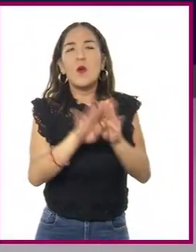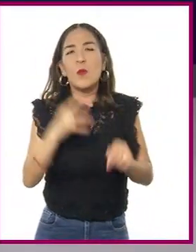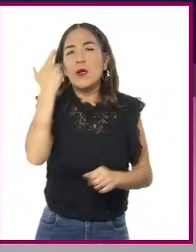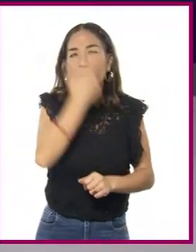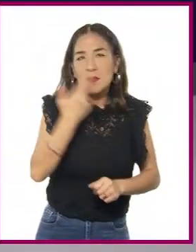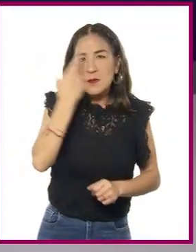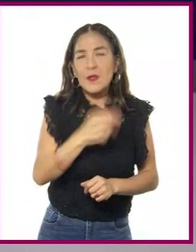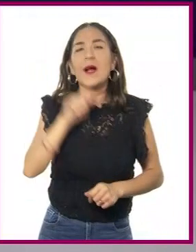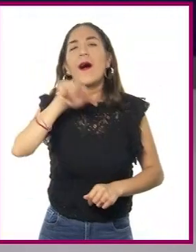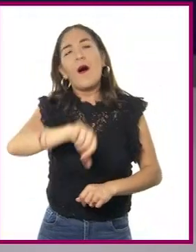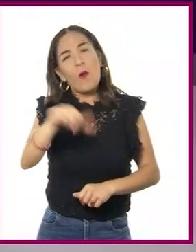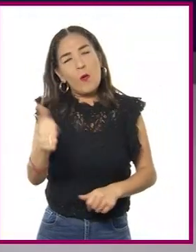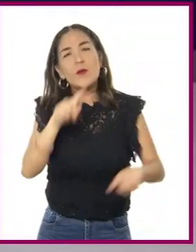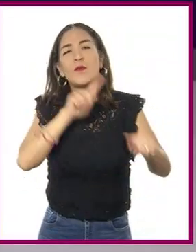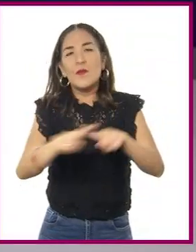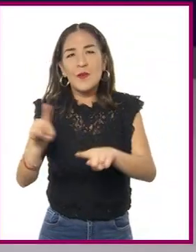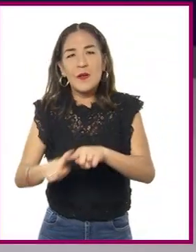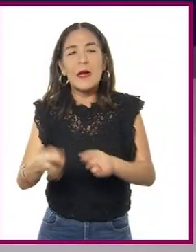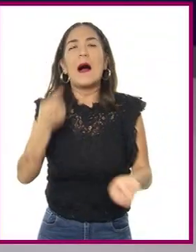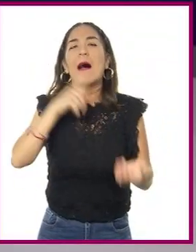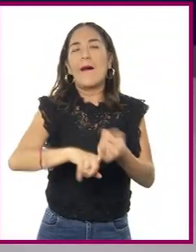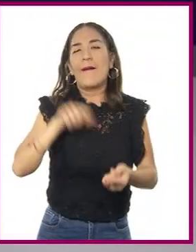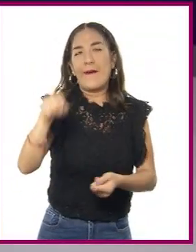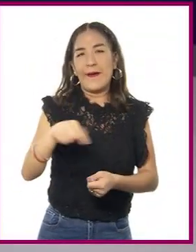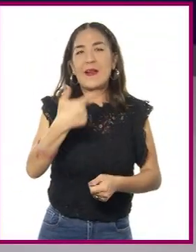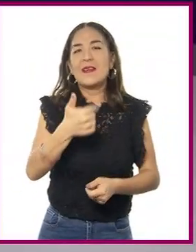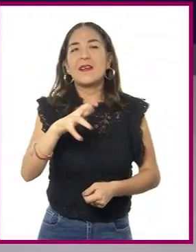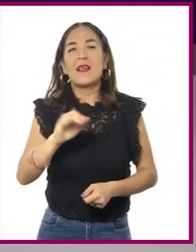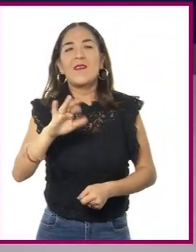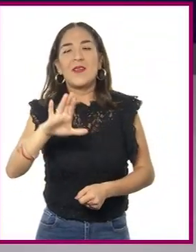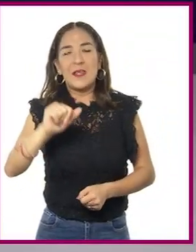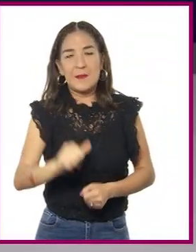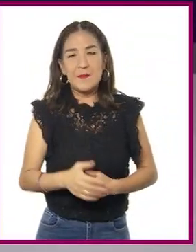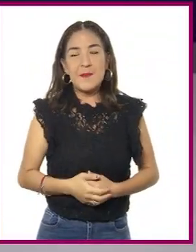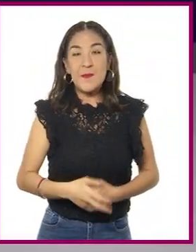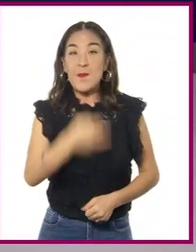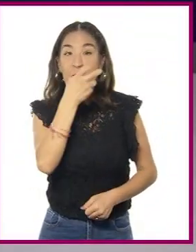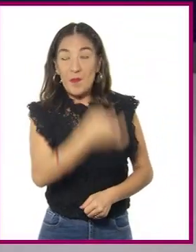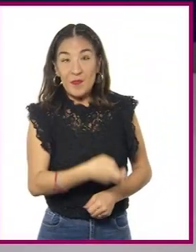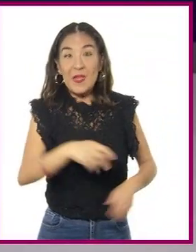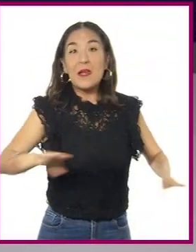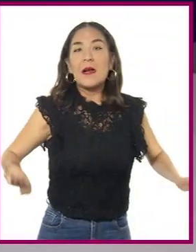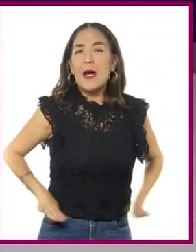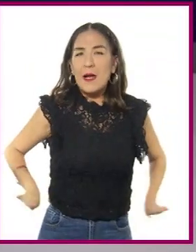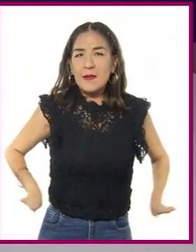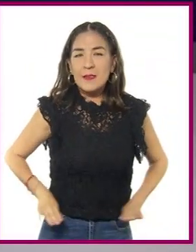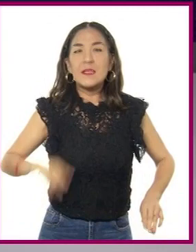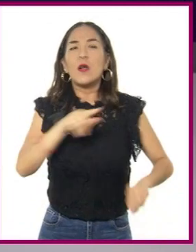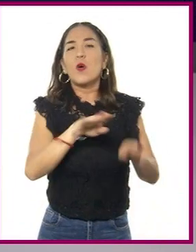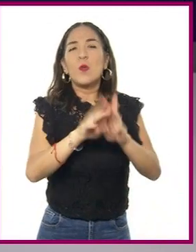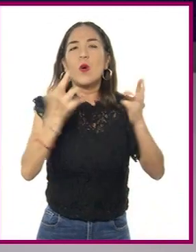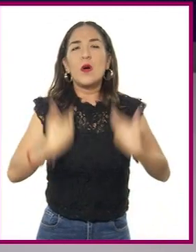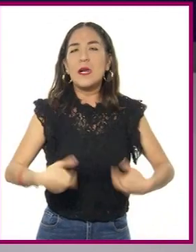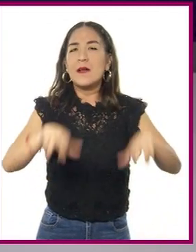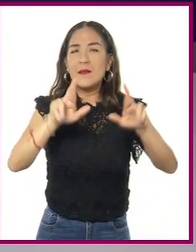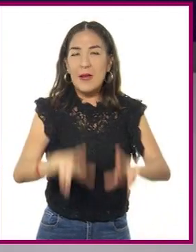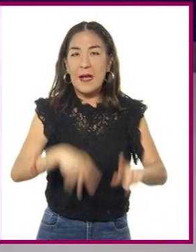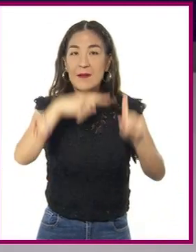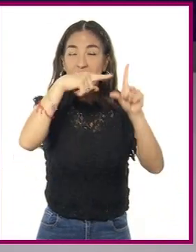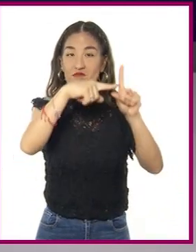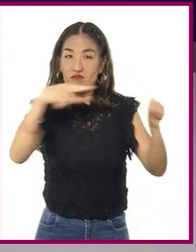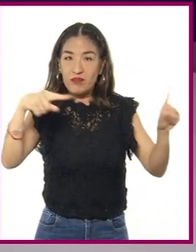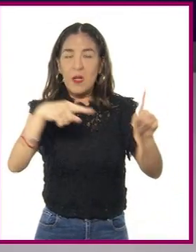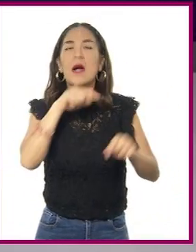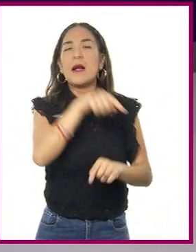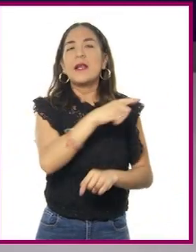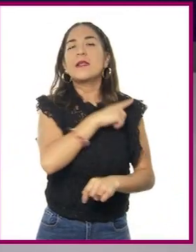otras situaciones de variación a través de las gráficas. Y a partir de las características de la representación cartesiana,